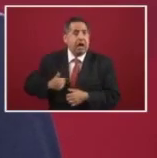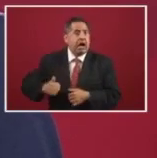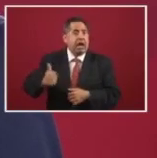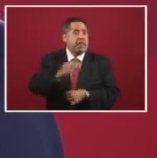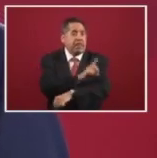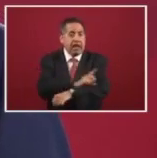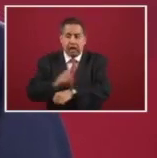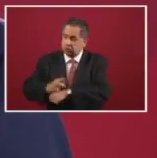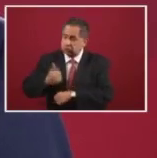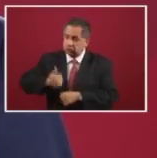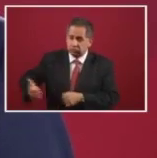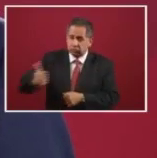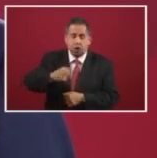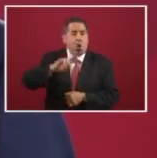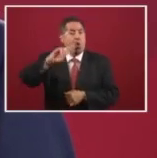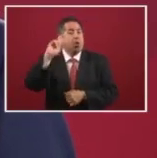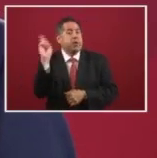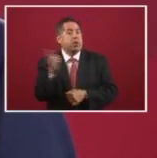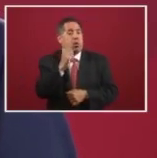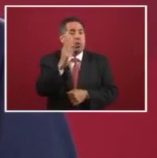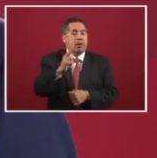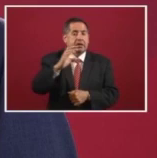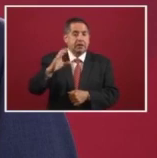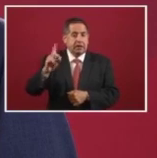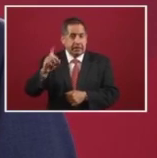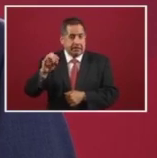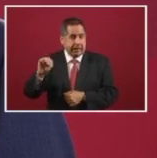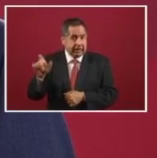delegación, la universidad de la ciudad.